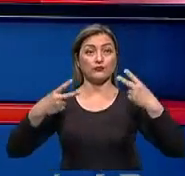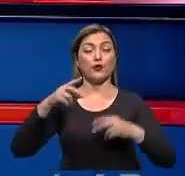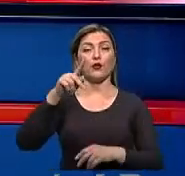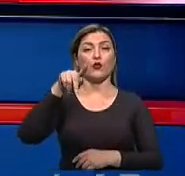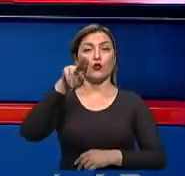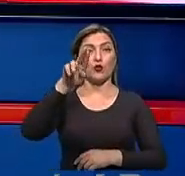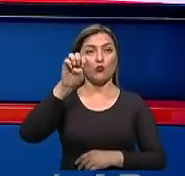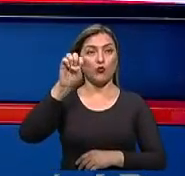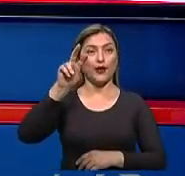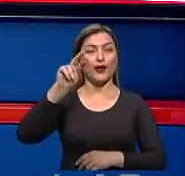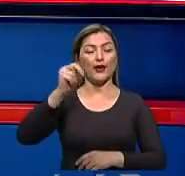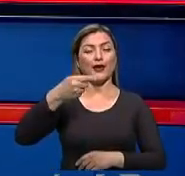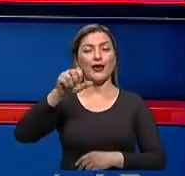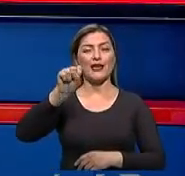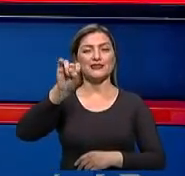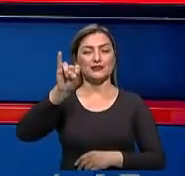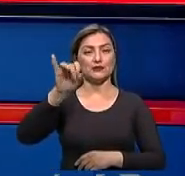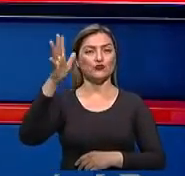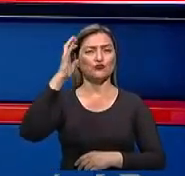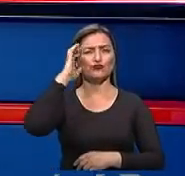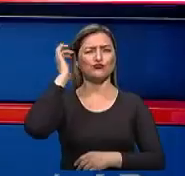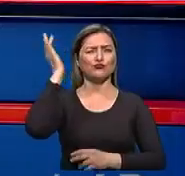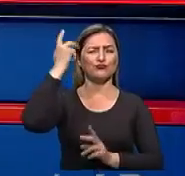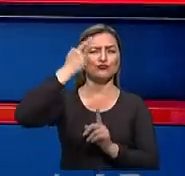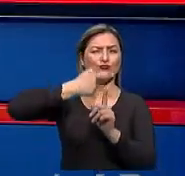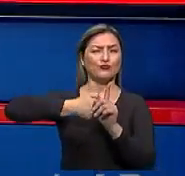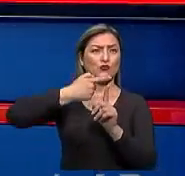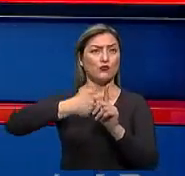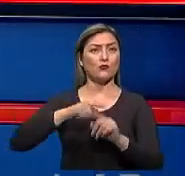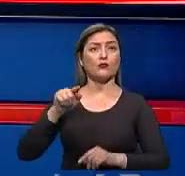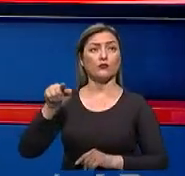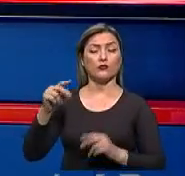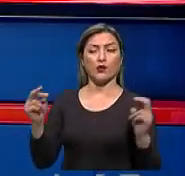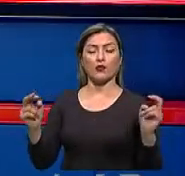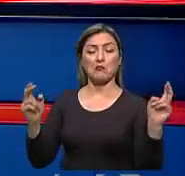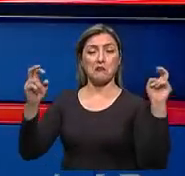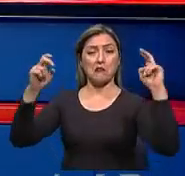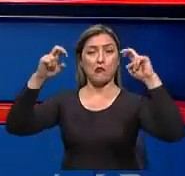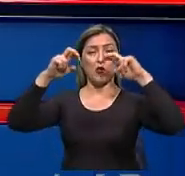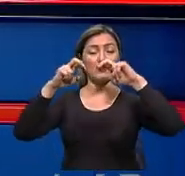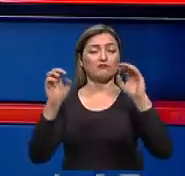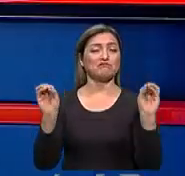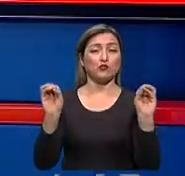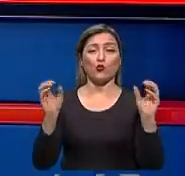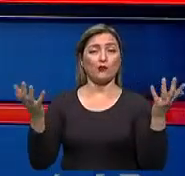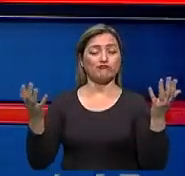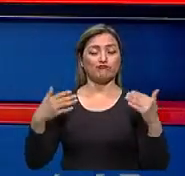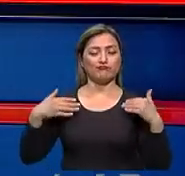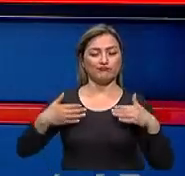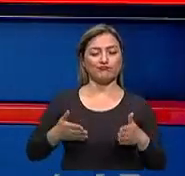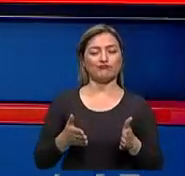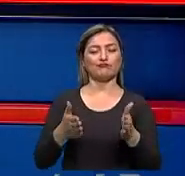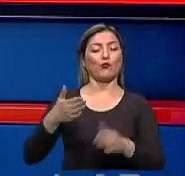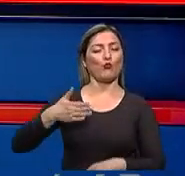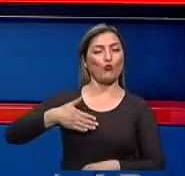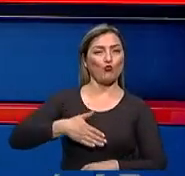Puengasí están bastante preocupados porque desde hace varios meses ya no cuentan con un puente peatonal para cruzar la avenida Simón Bolívar.